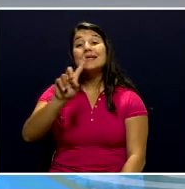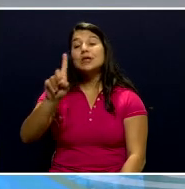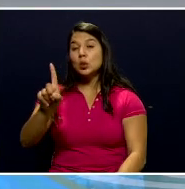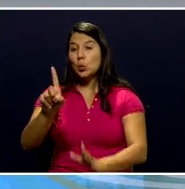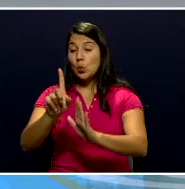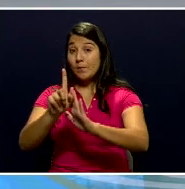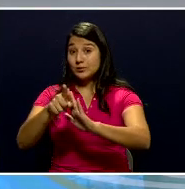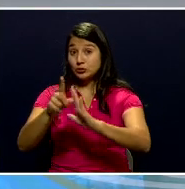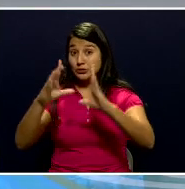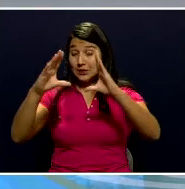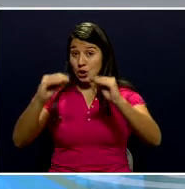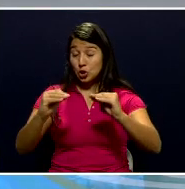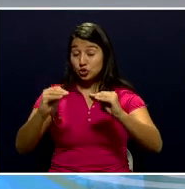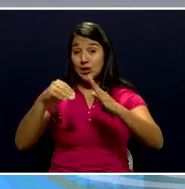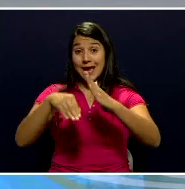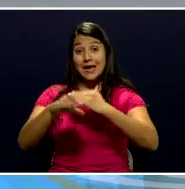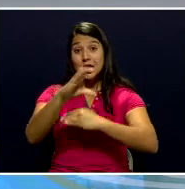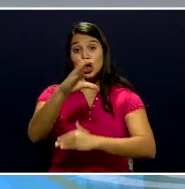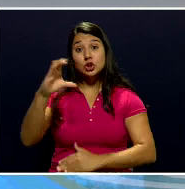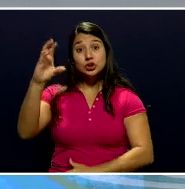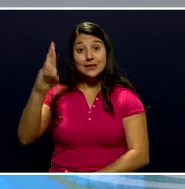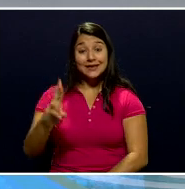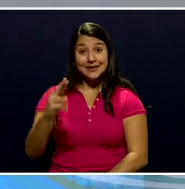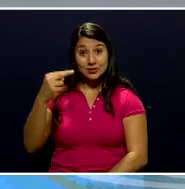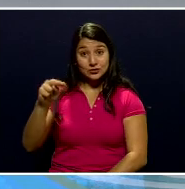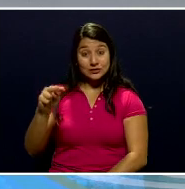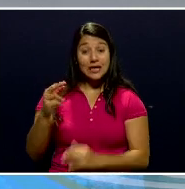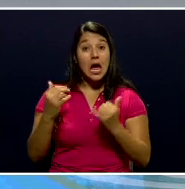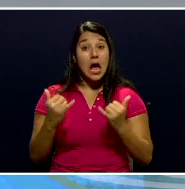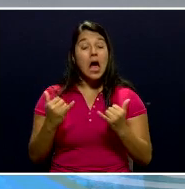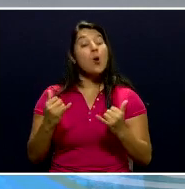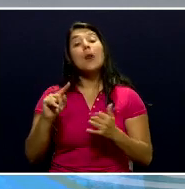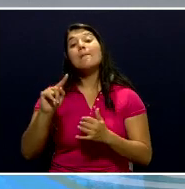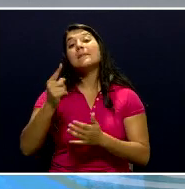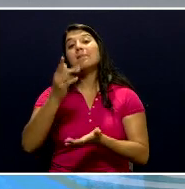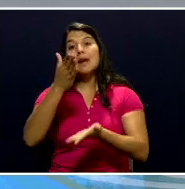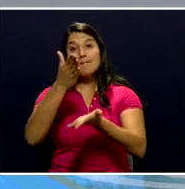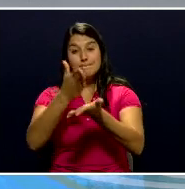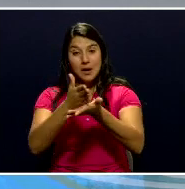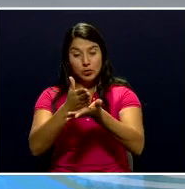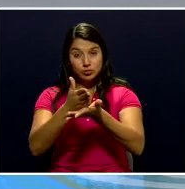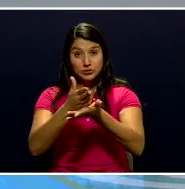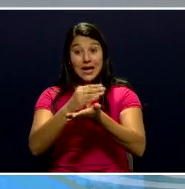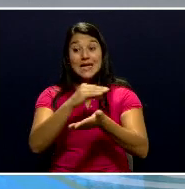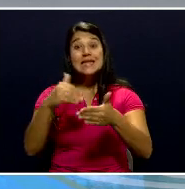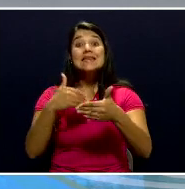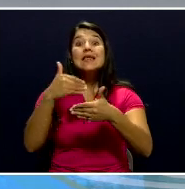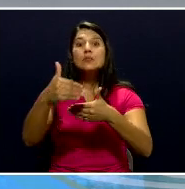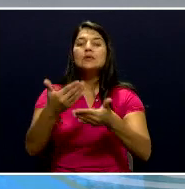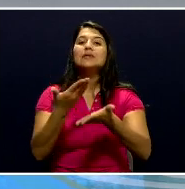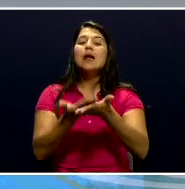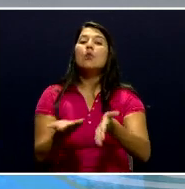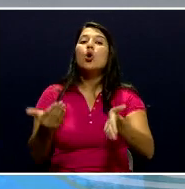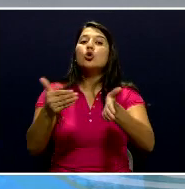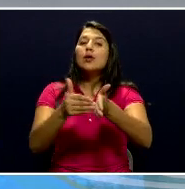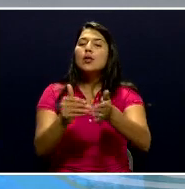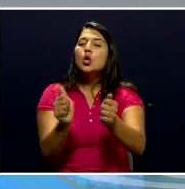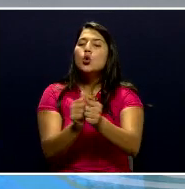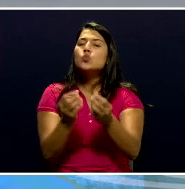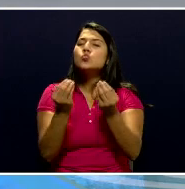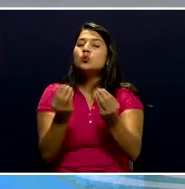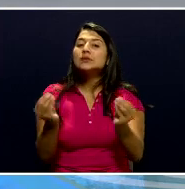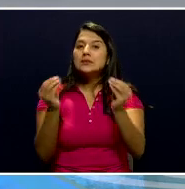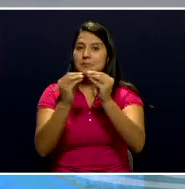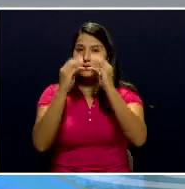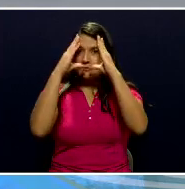7:21 de la noche en la edición estelar de Costa Rica Noticias. Vamos a nuestra primera pausa y enseguida regresamos con mucha más